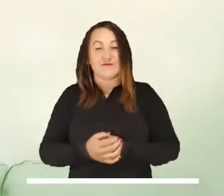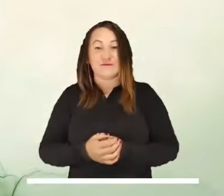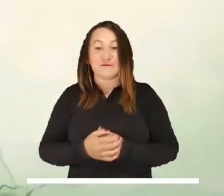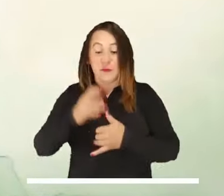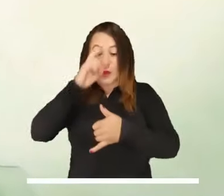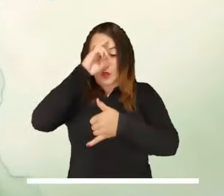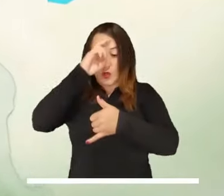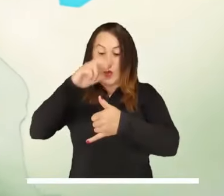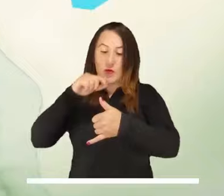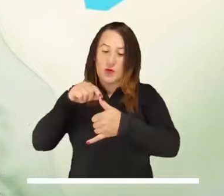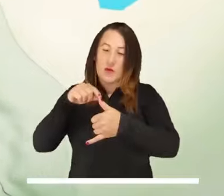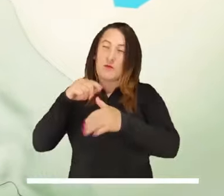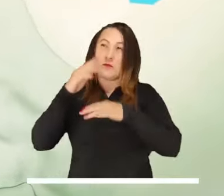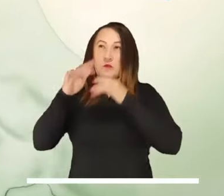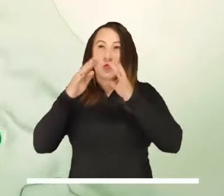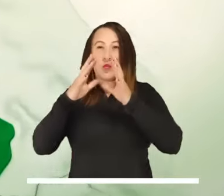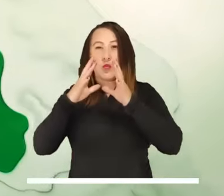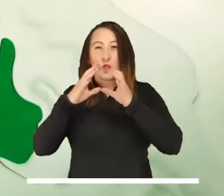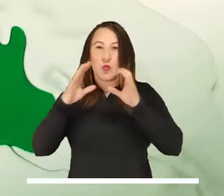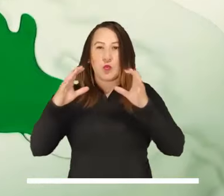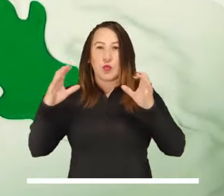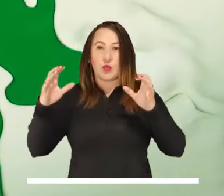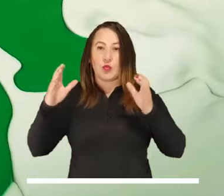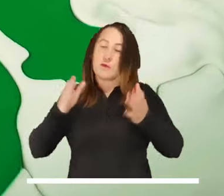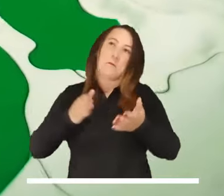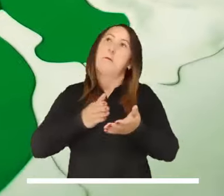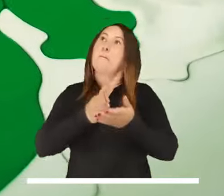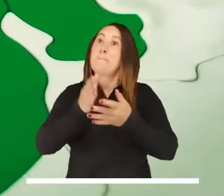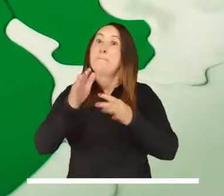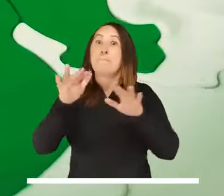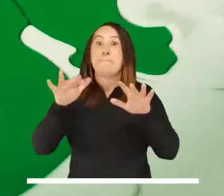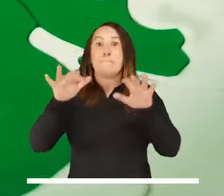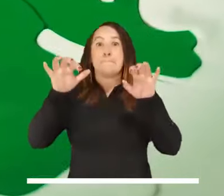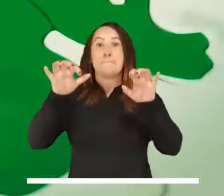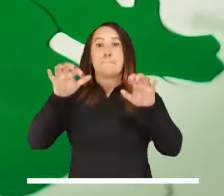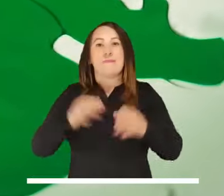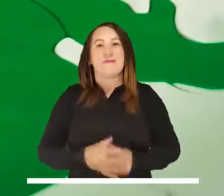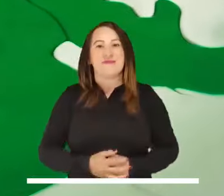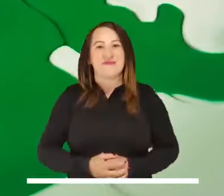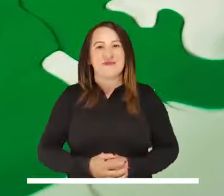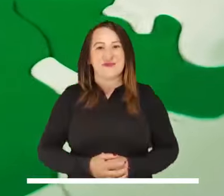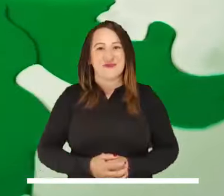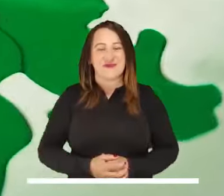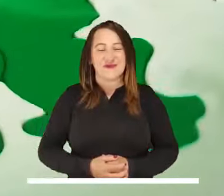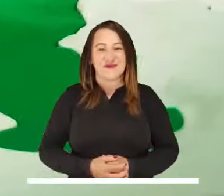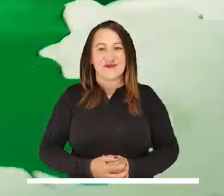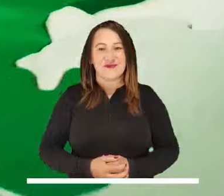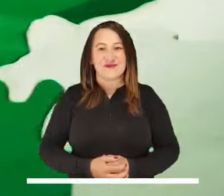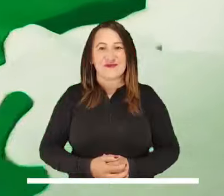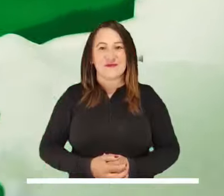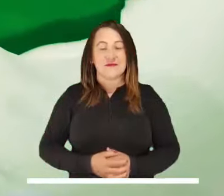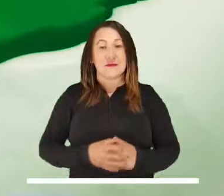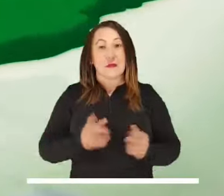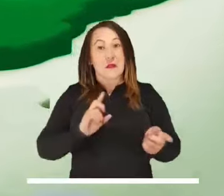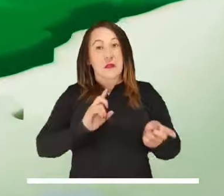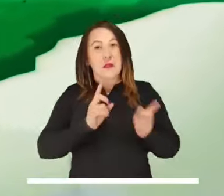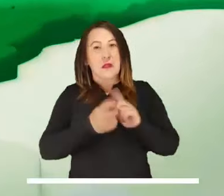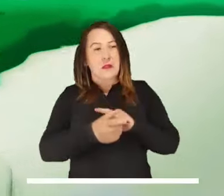ligera y parcialmente nublado tendremos en el norte, lo que podría favorecer la persistencia del tiempo seco en la